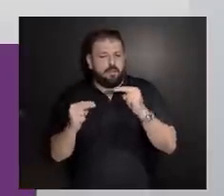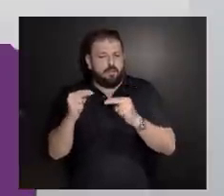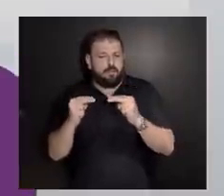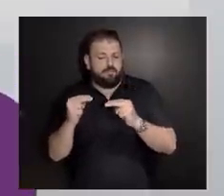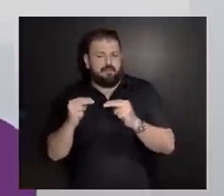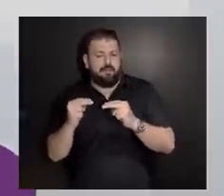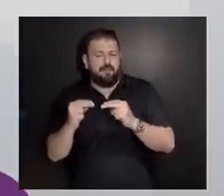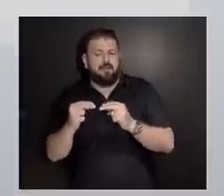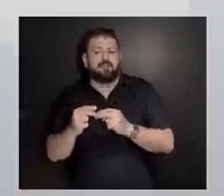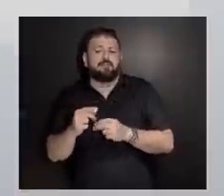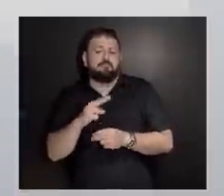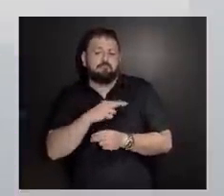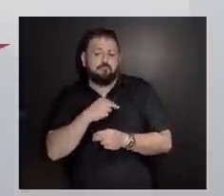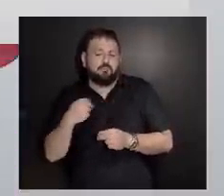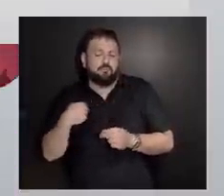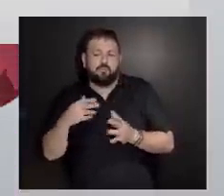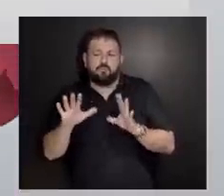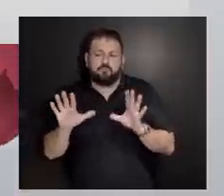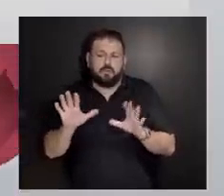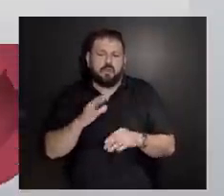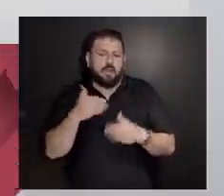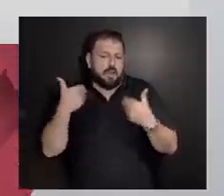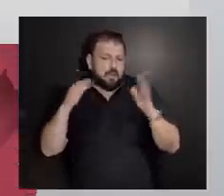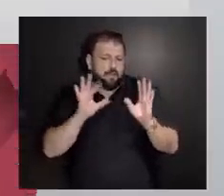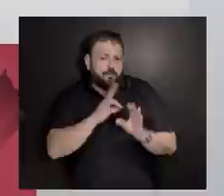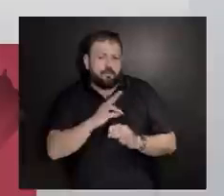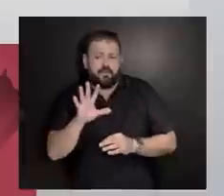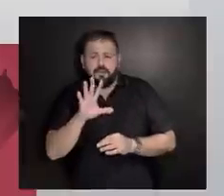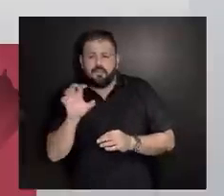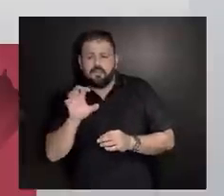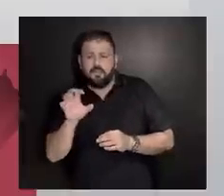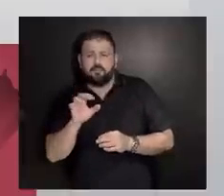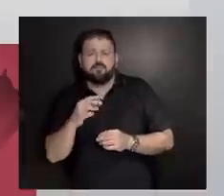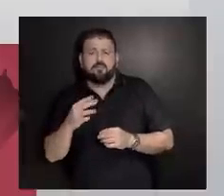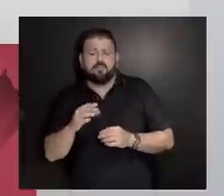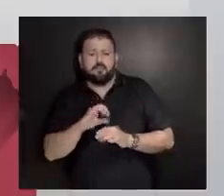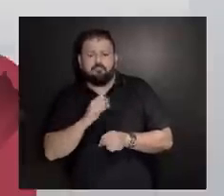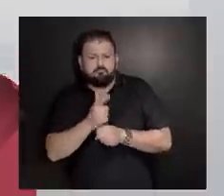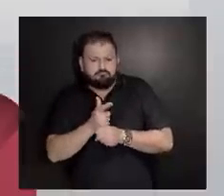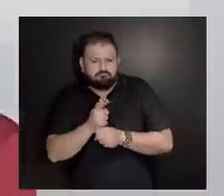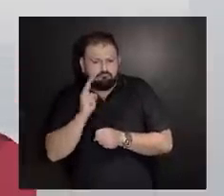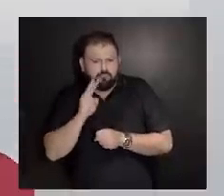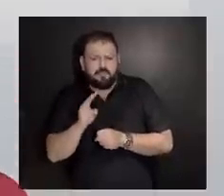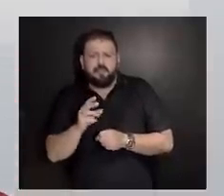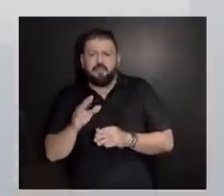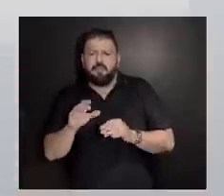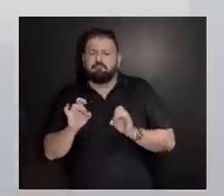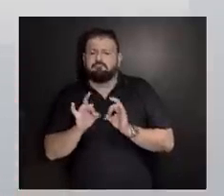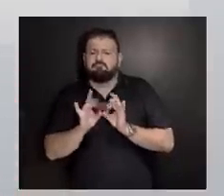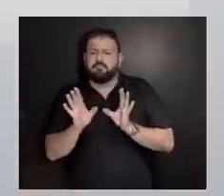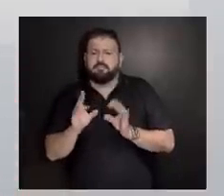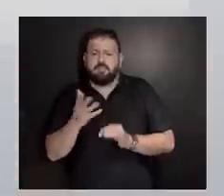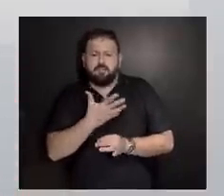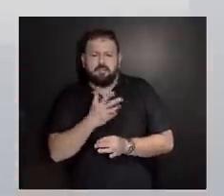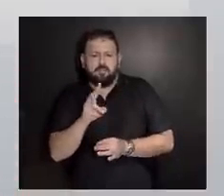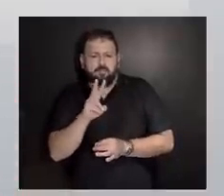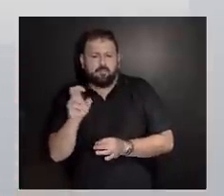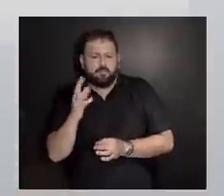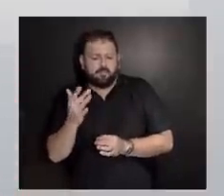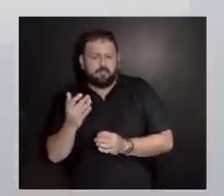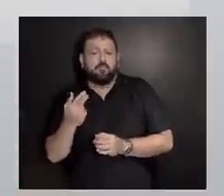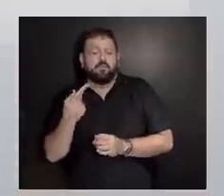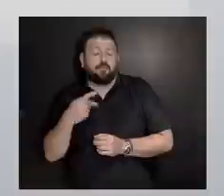mejor nosotros vivimos con niveles de 500 y de repente tenemos 250, aunque teóricamente es una glucosa